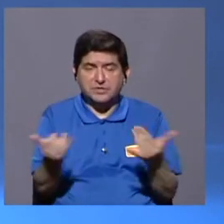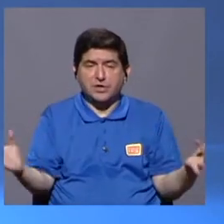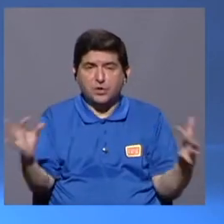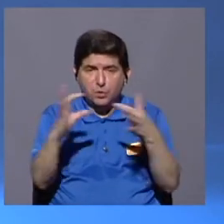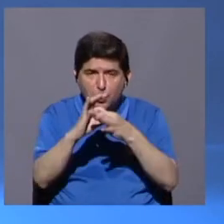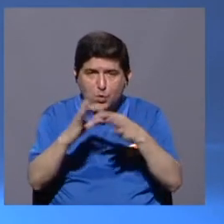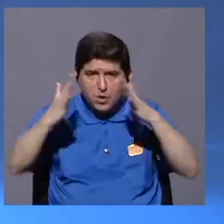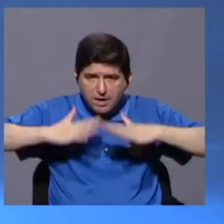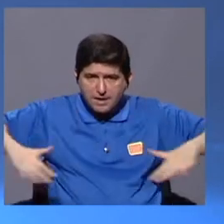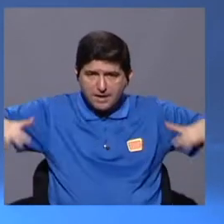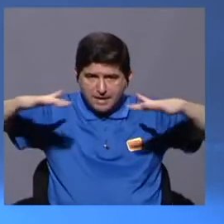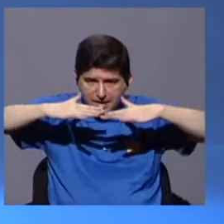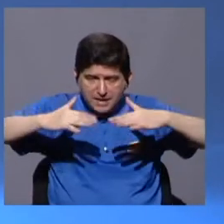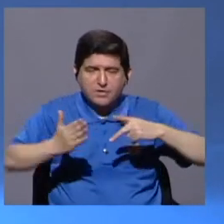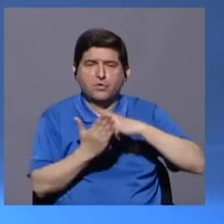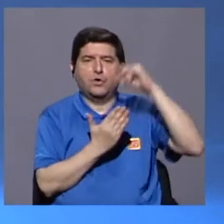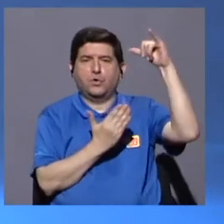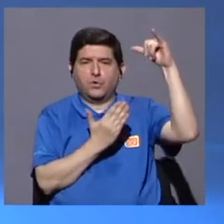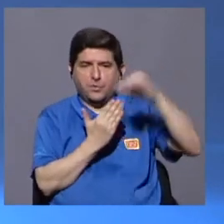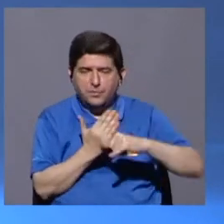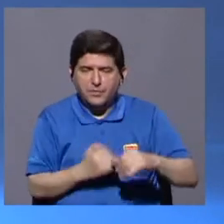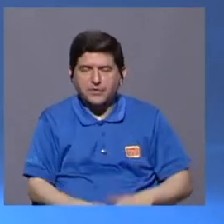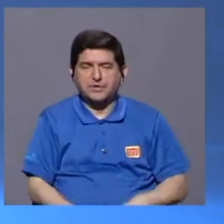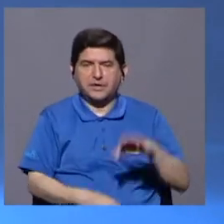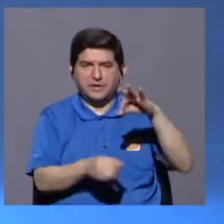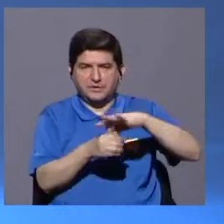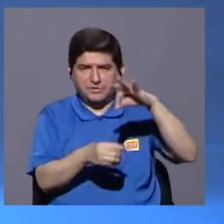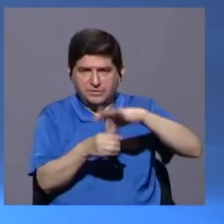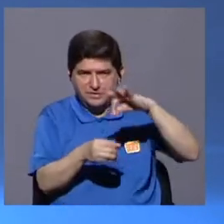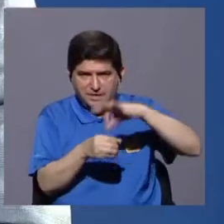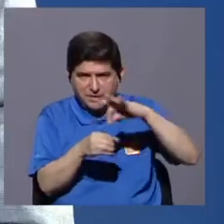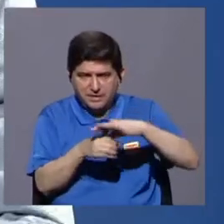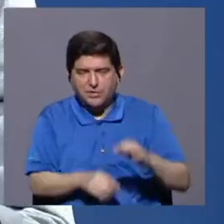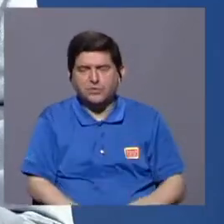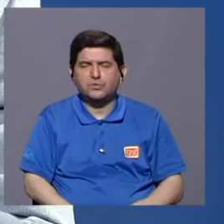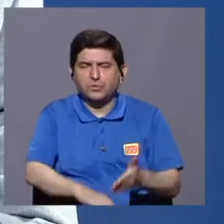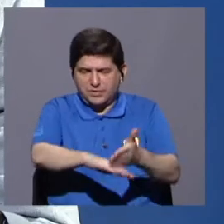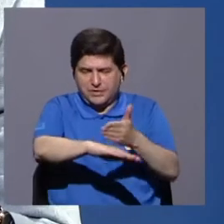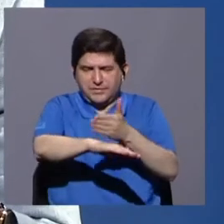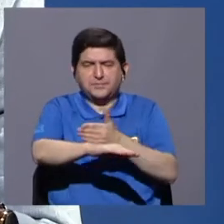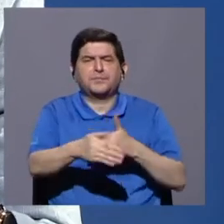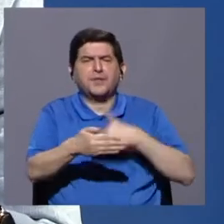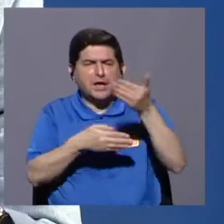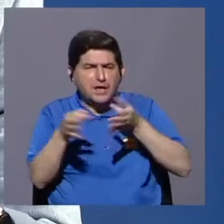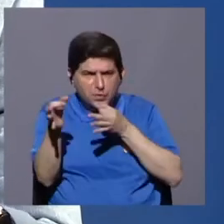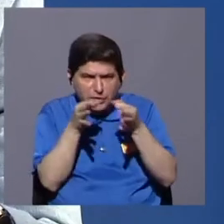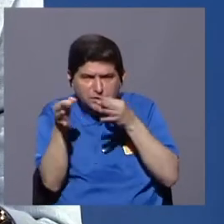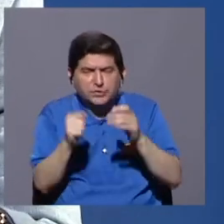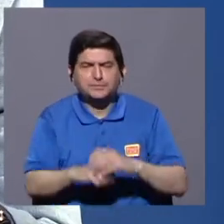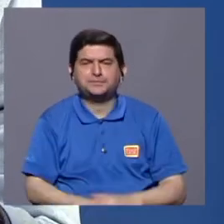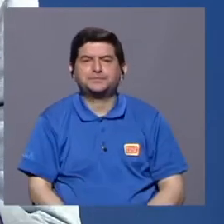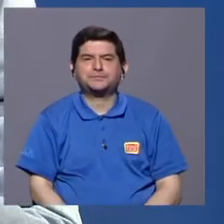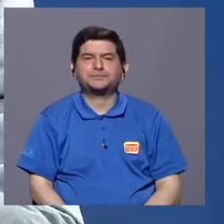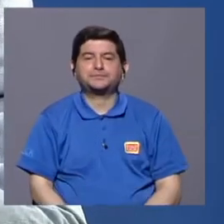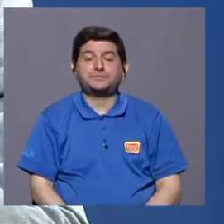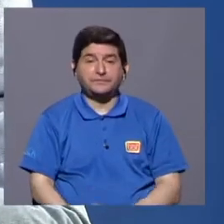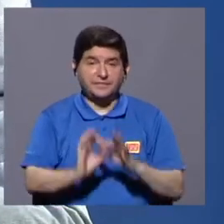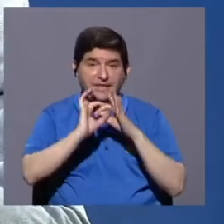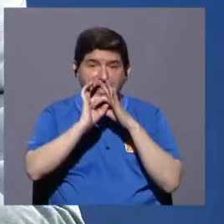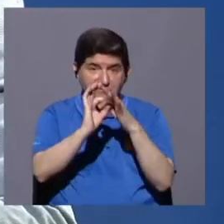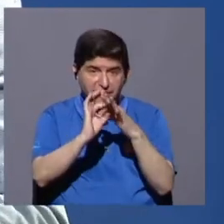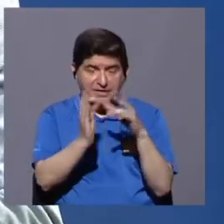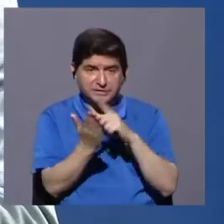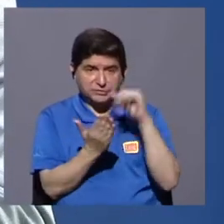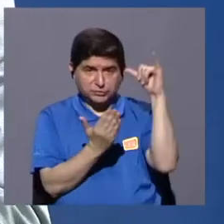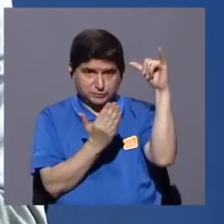ambiente, teniendo proyectos de agricultura regenerativa. Que más adelante lo podemos desarrollar. ¿Qué relación tiene